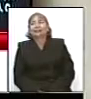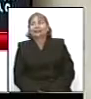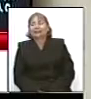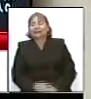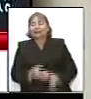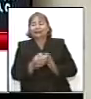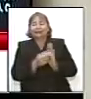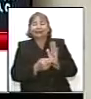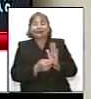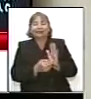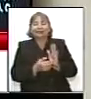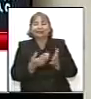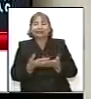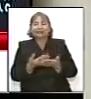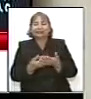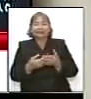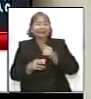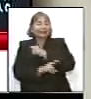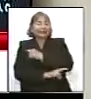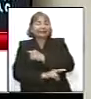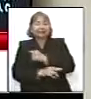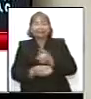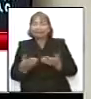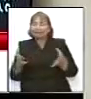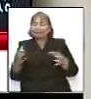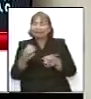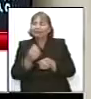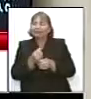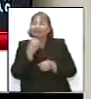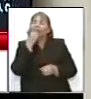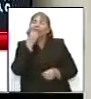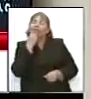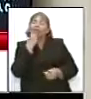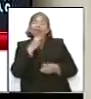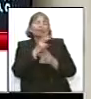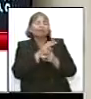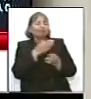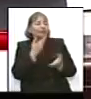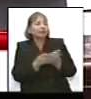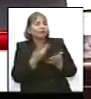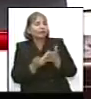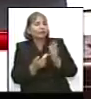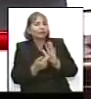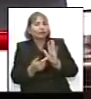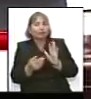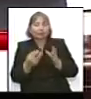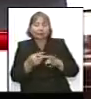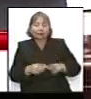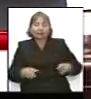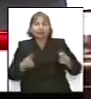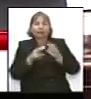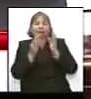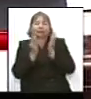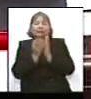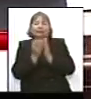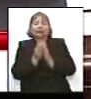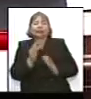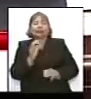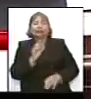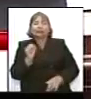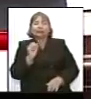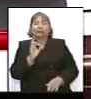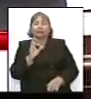Proyecto que propone declarar de interés nacional la recuperación, conservación y puesta en valor del Colegio Real San Felipe de